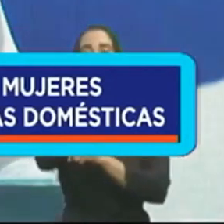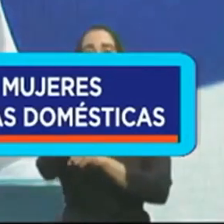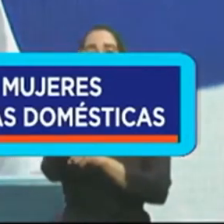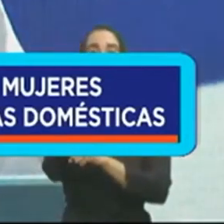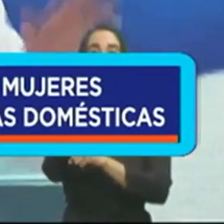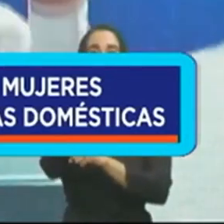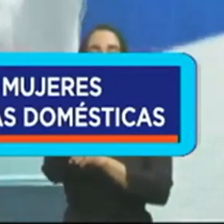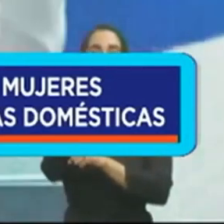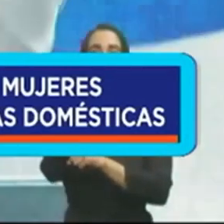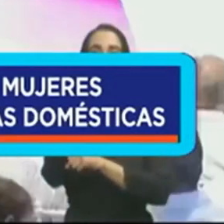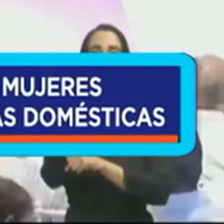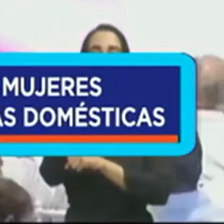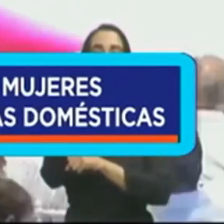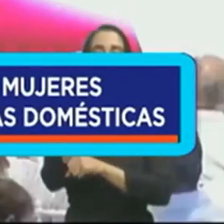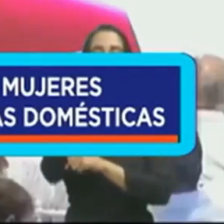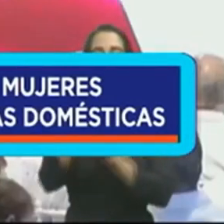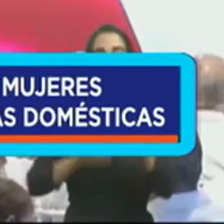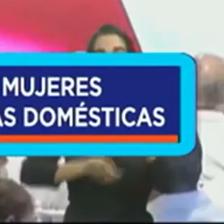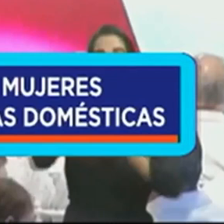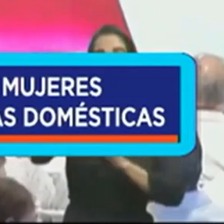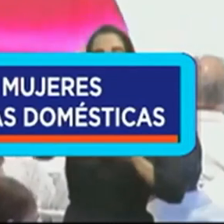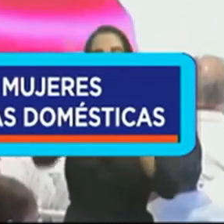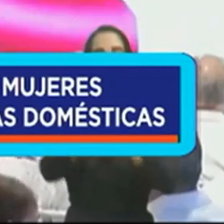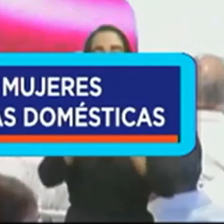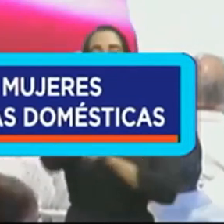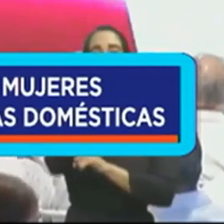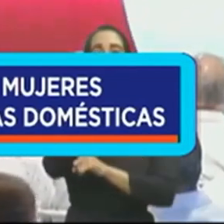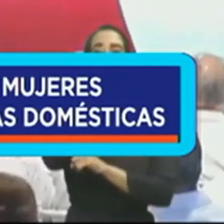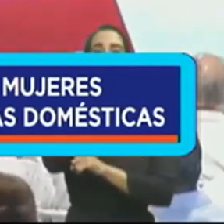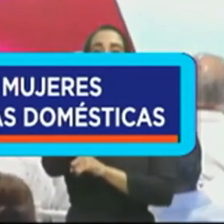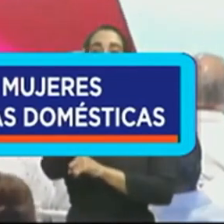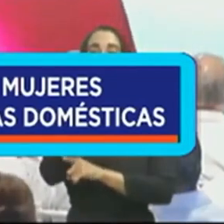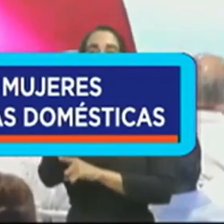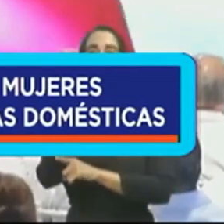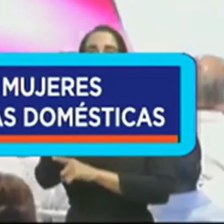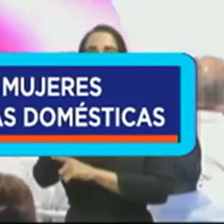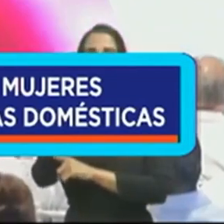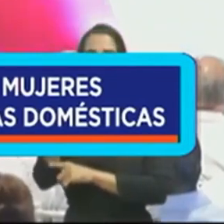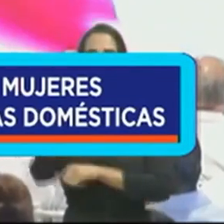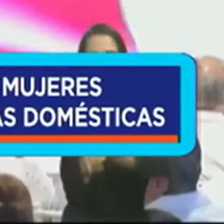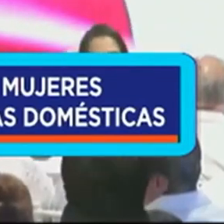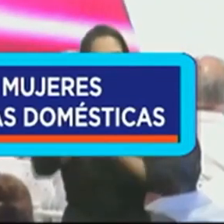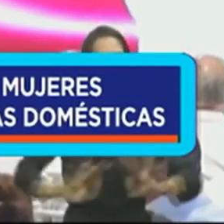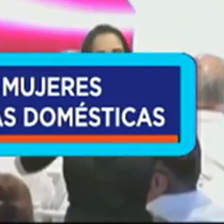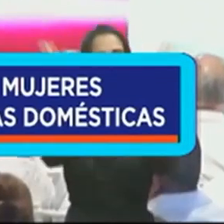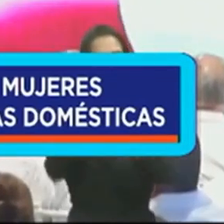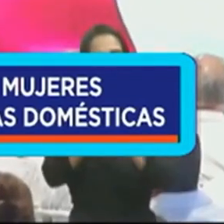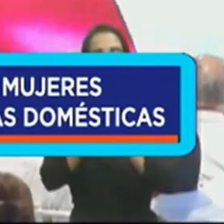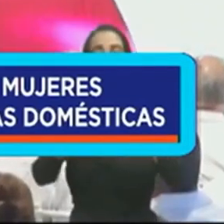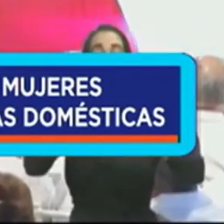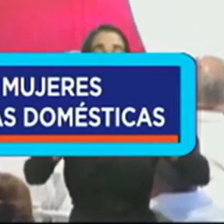14-2022, que recoge este desarrollo del convenio número 189 de la OIT, marca un importante hito en